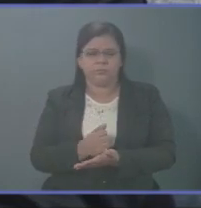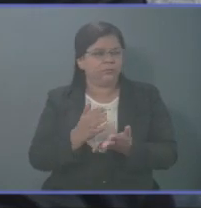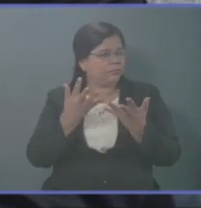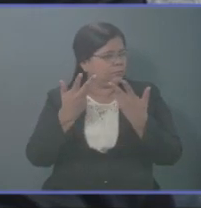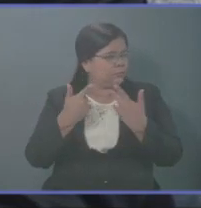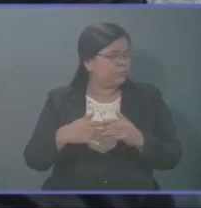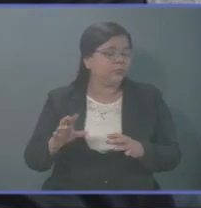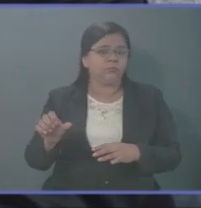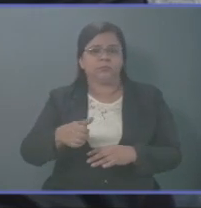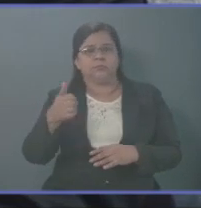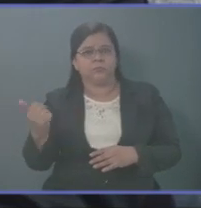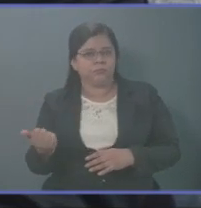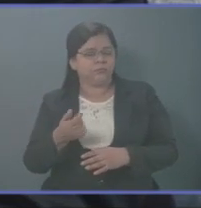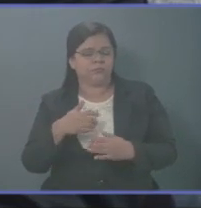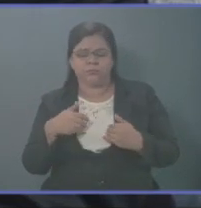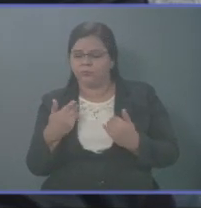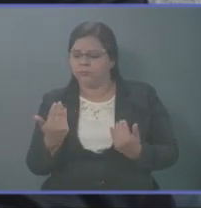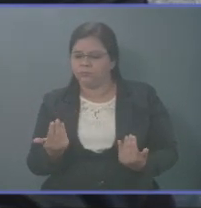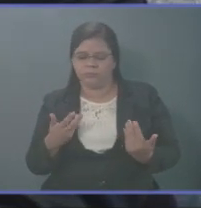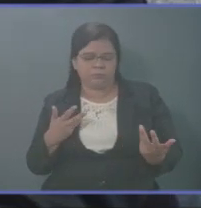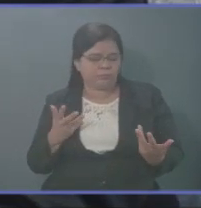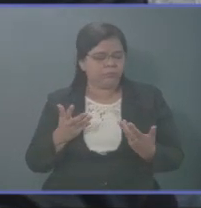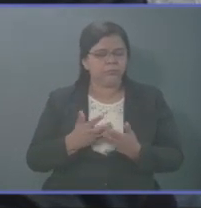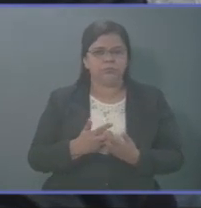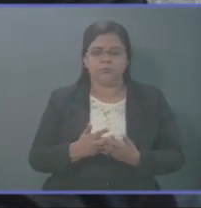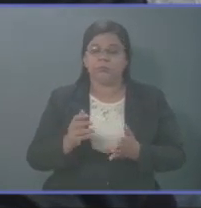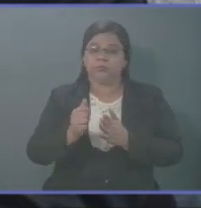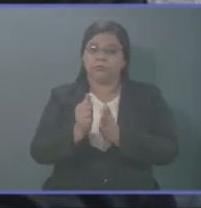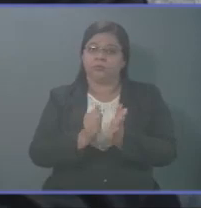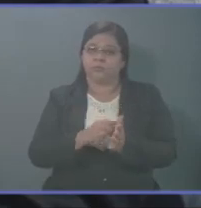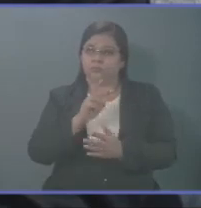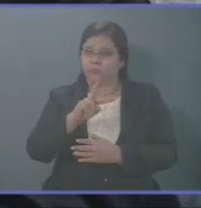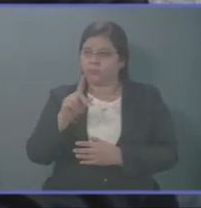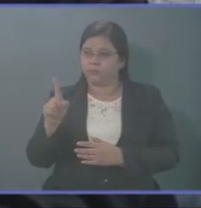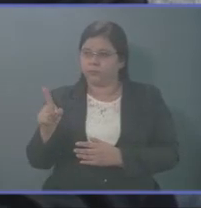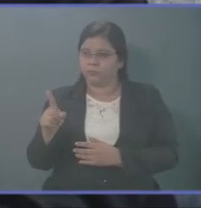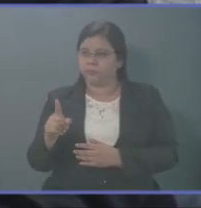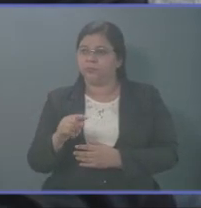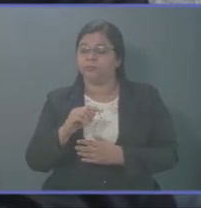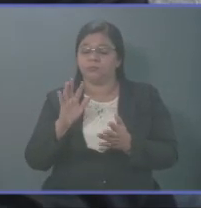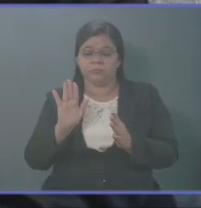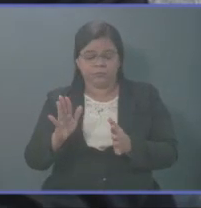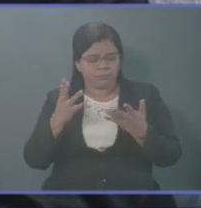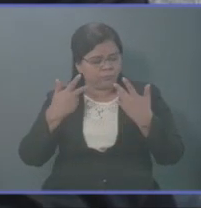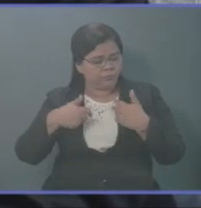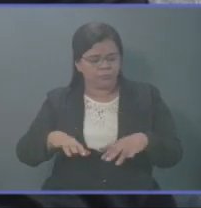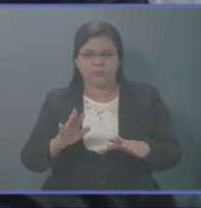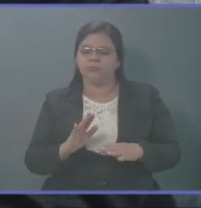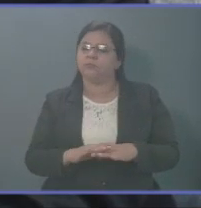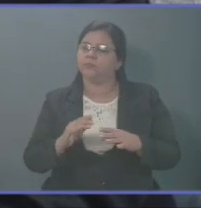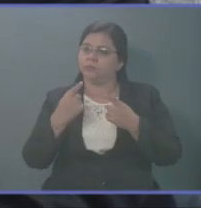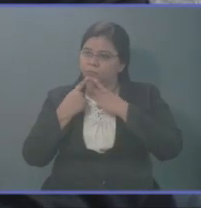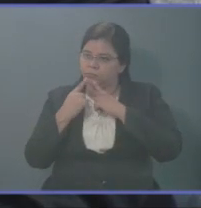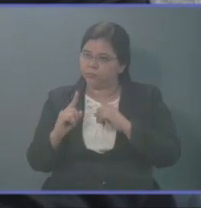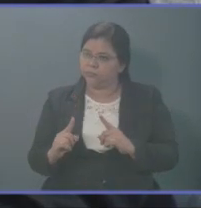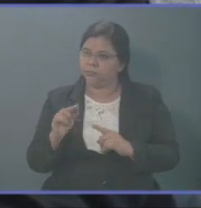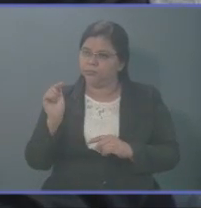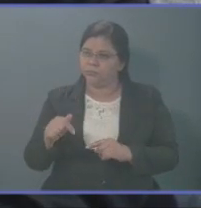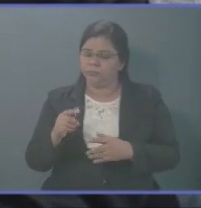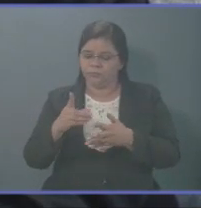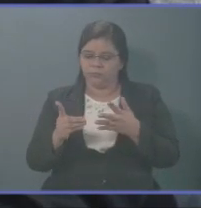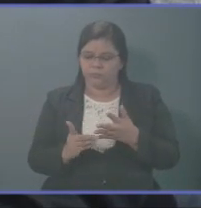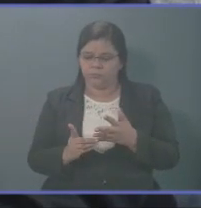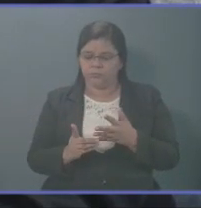legal tributario que no contraríe el presente. Artículo 21. Por su naturaleza y efectos, declárase el presente